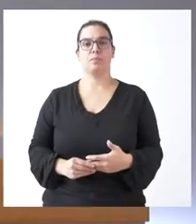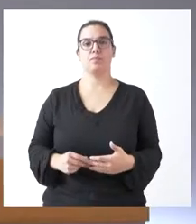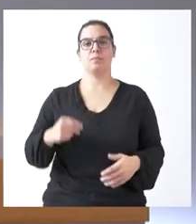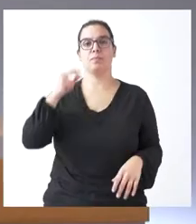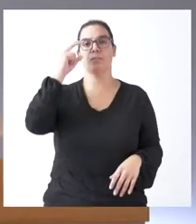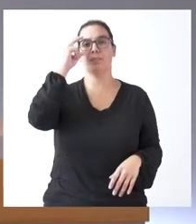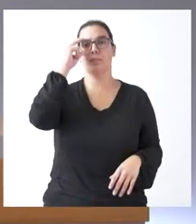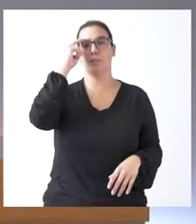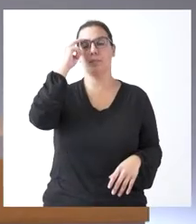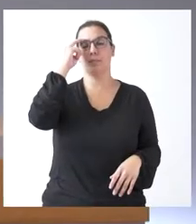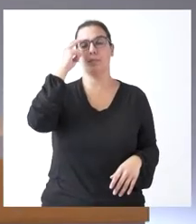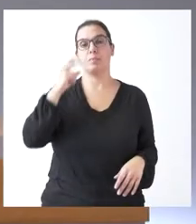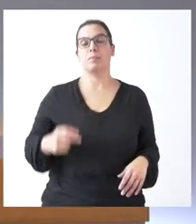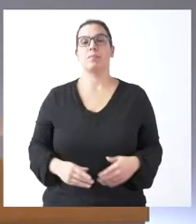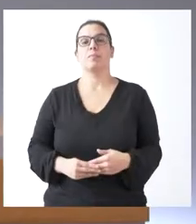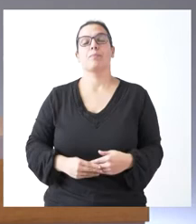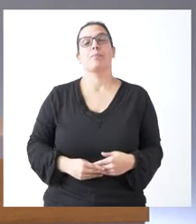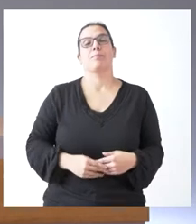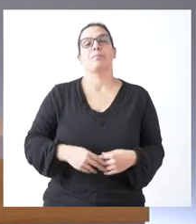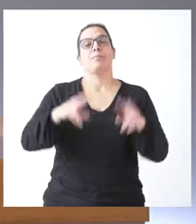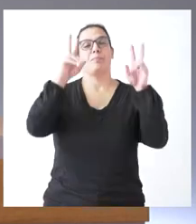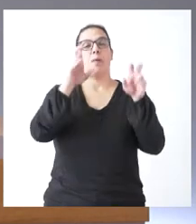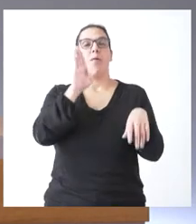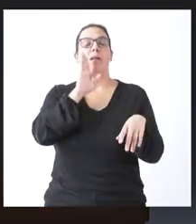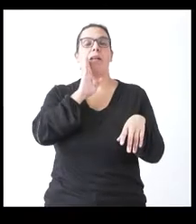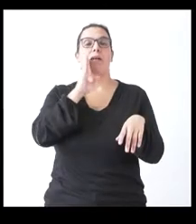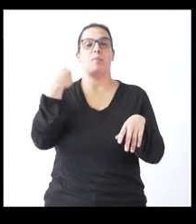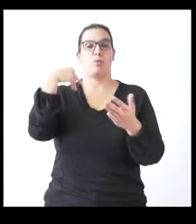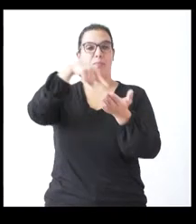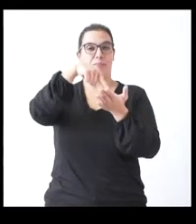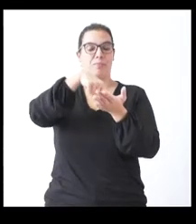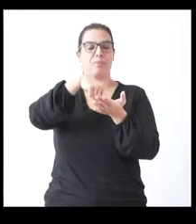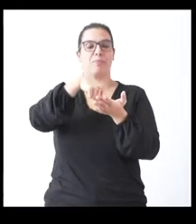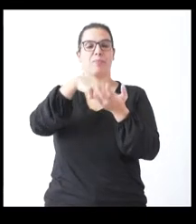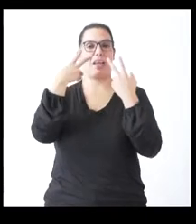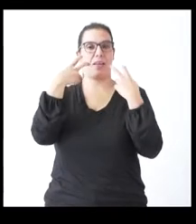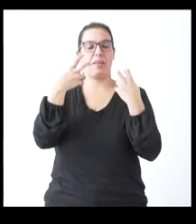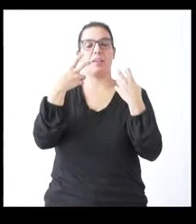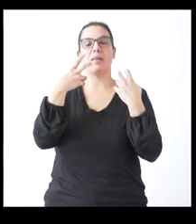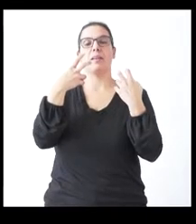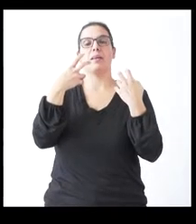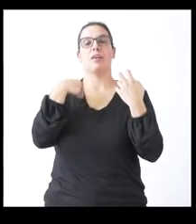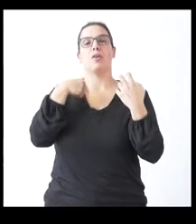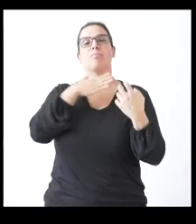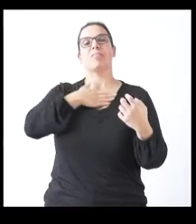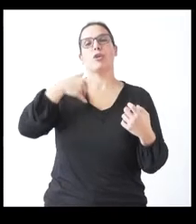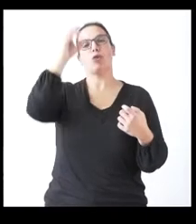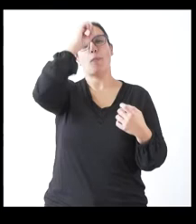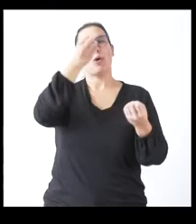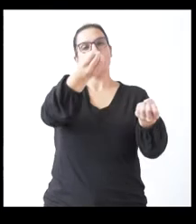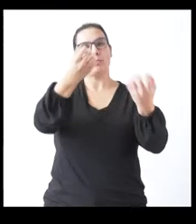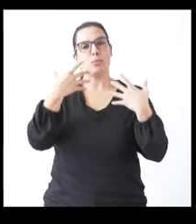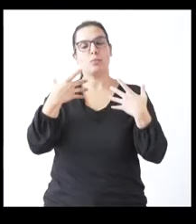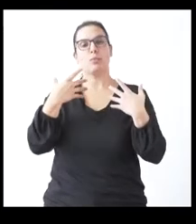yo quería por volver otra vez al marco fiscal quería pedirle por un lado que nos hiciera una valoración del paquete fiscal